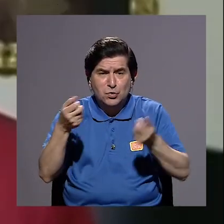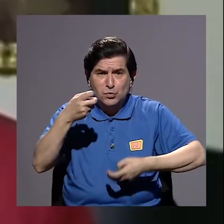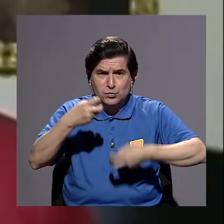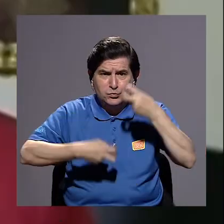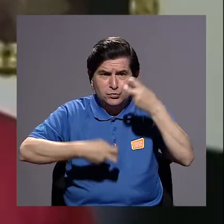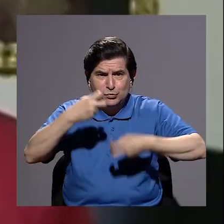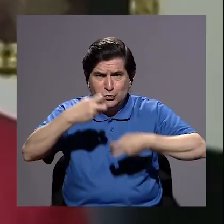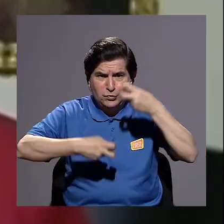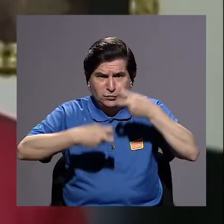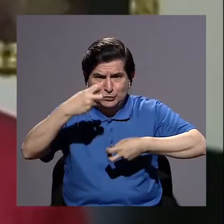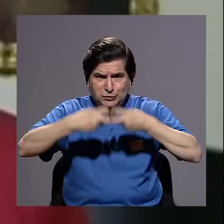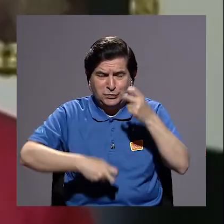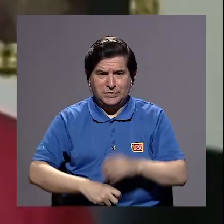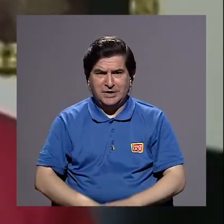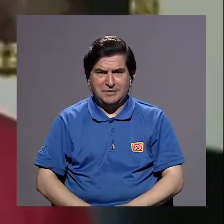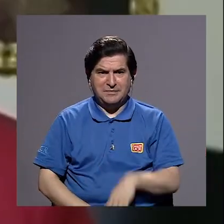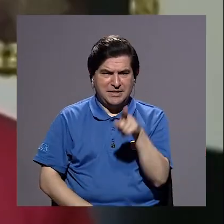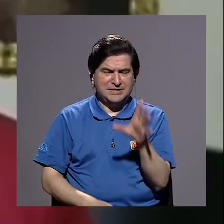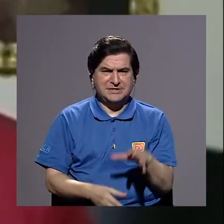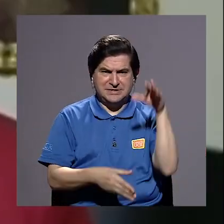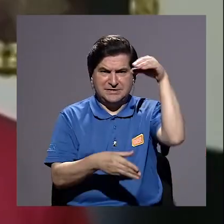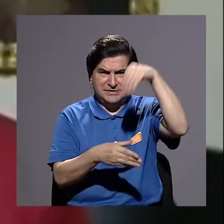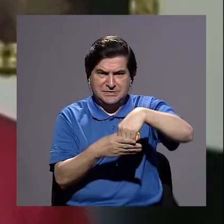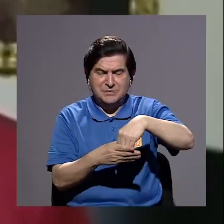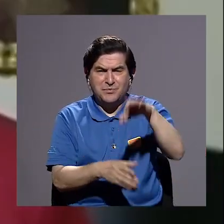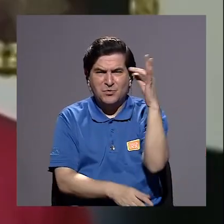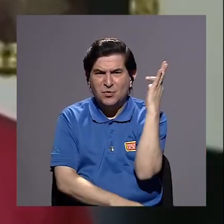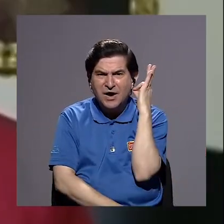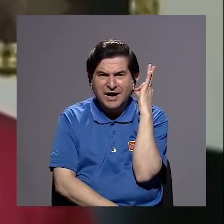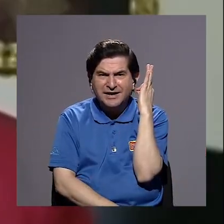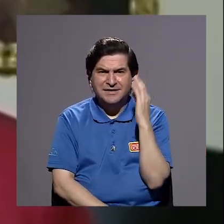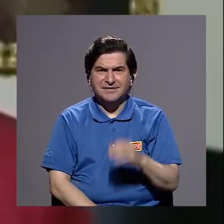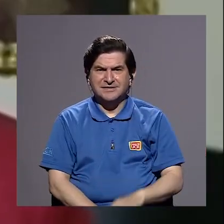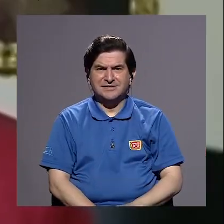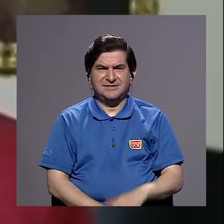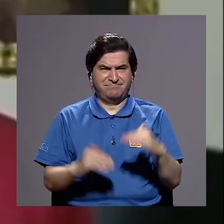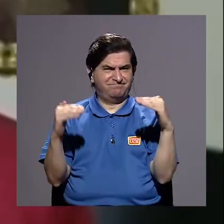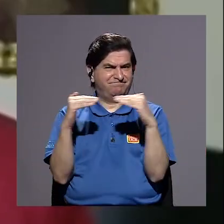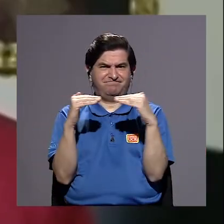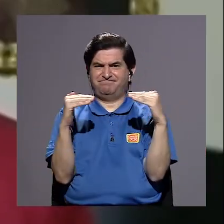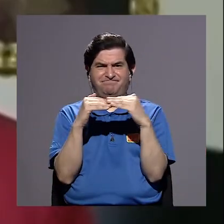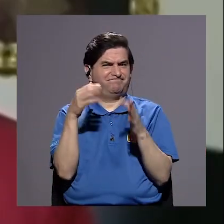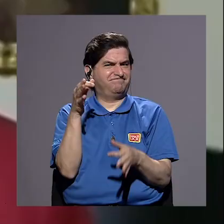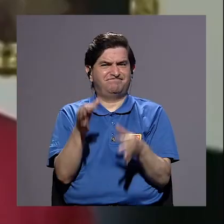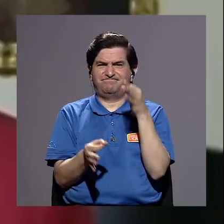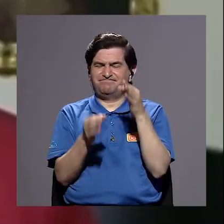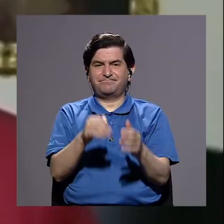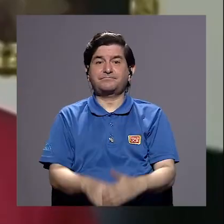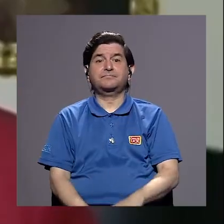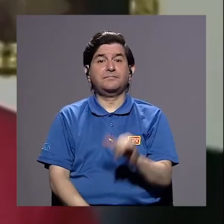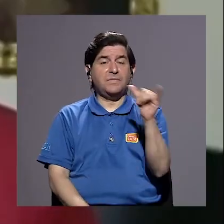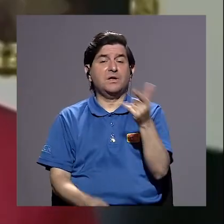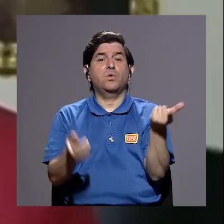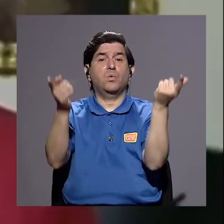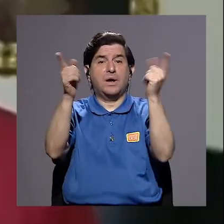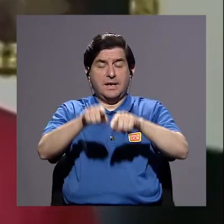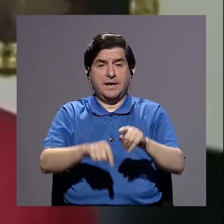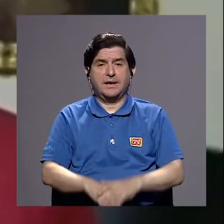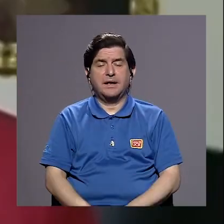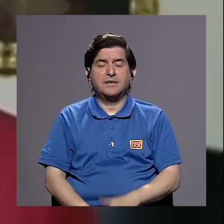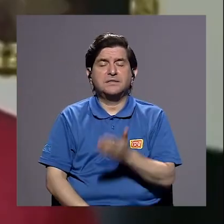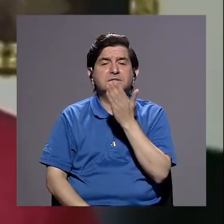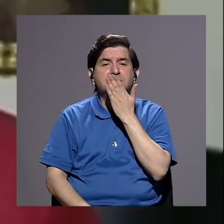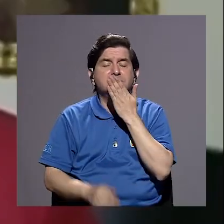resolución de conflictos donde están involucradas las mujeres que sea equitativa y justa. Tenemos también el caso